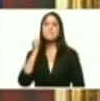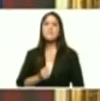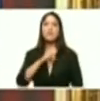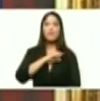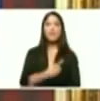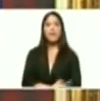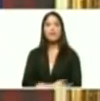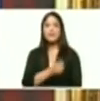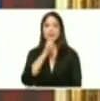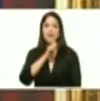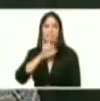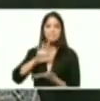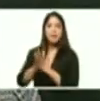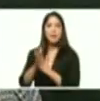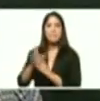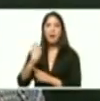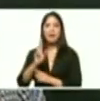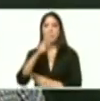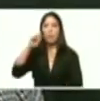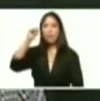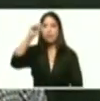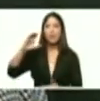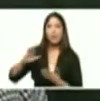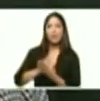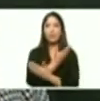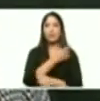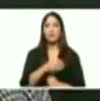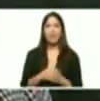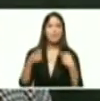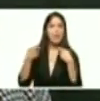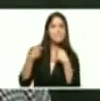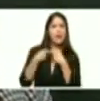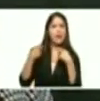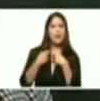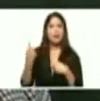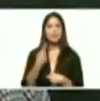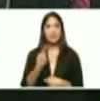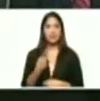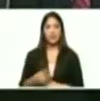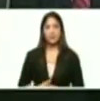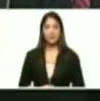quién, acaba con Maduro, rápido, están en una pelea, cuchillo entre ellos,